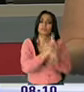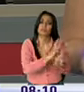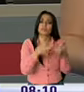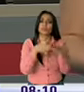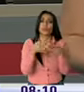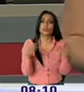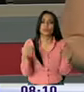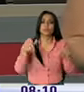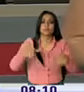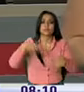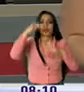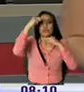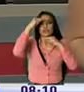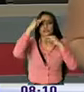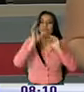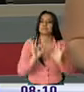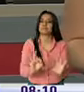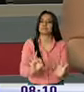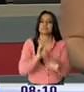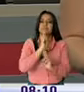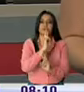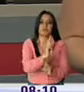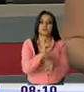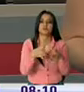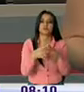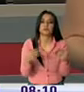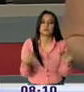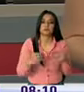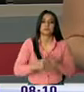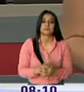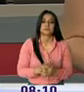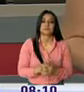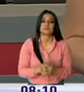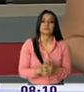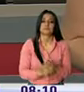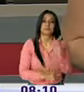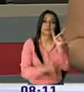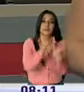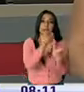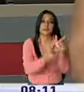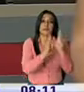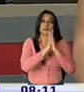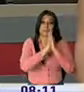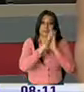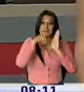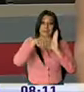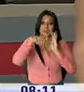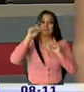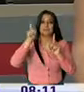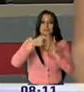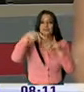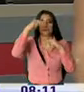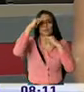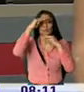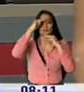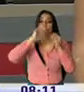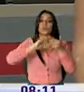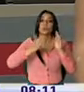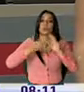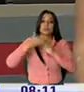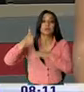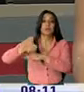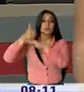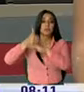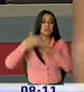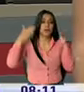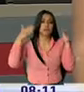un noticiero de respuestas y soluciones. Gracias a la solicitud realizada a través de este, su primer noticiero de la comunidad, la autoridad actuó de